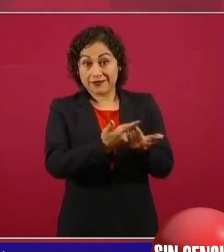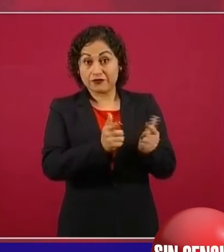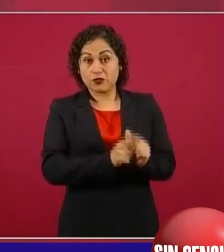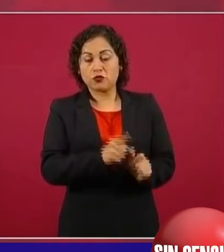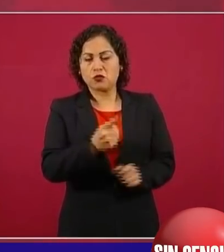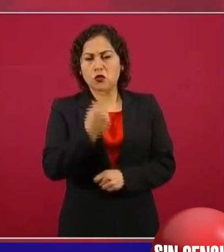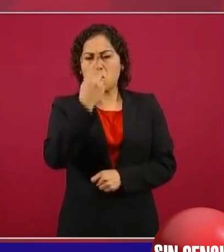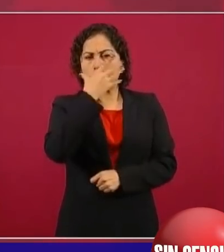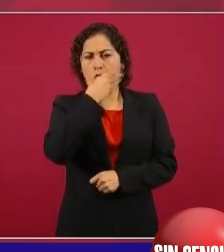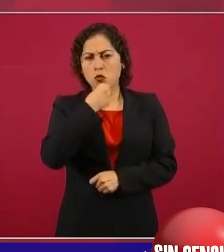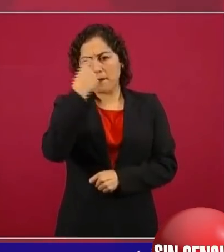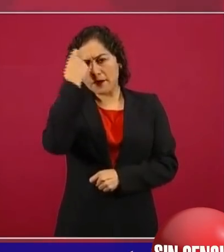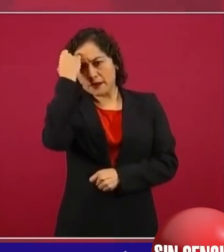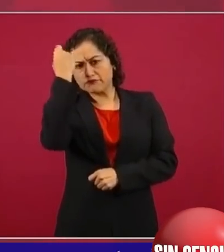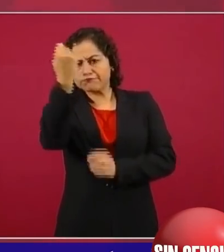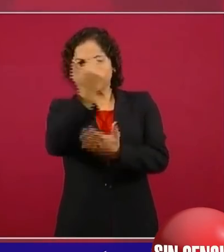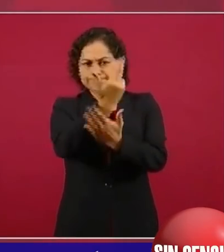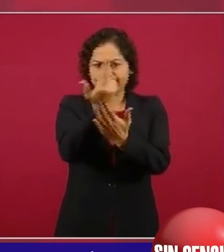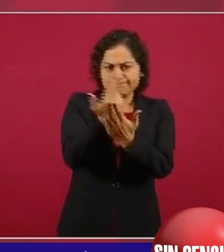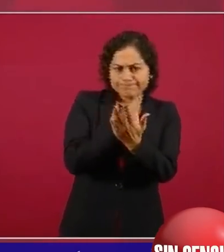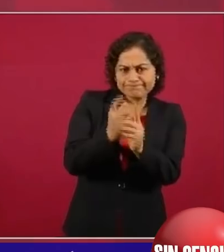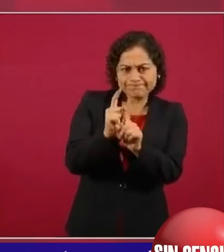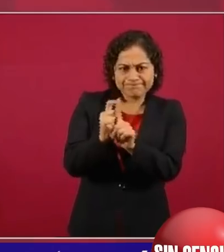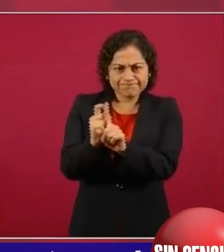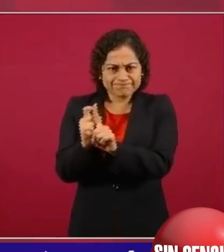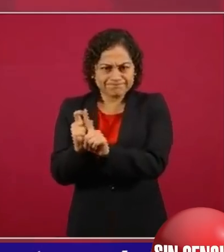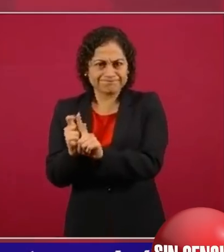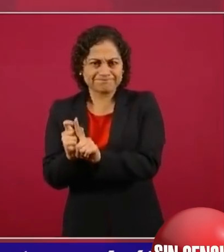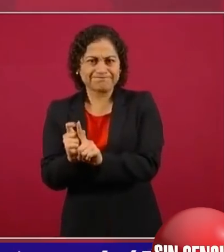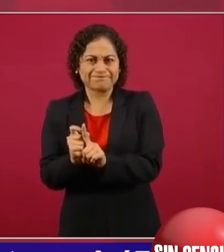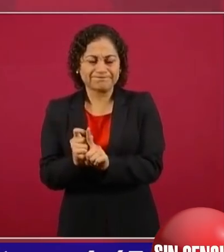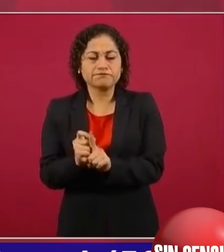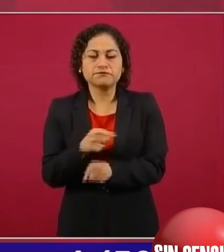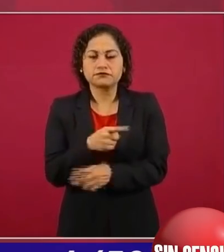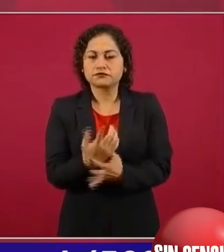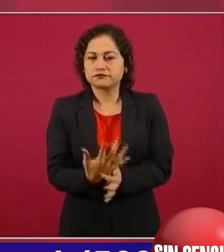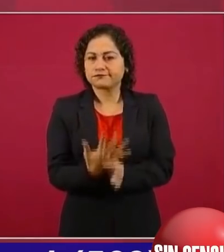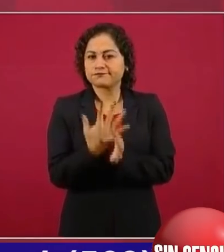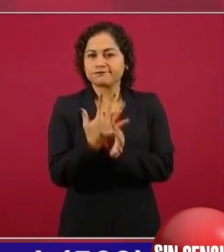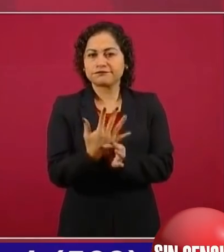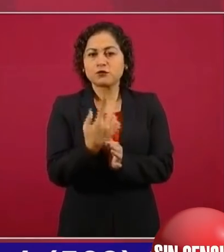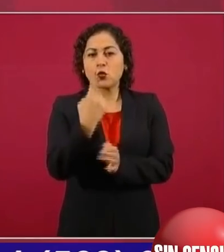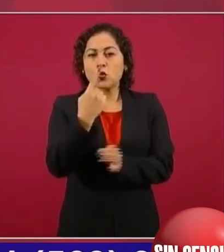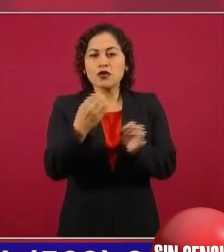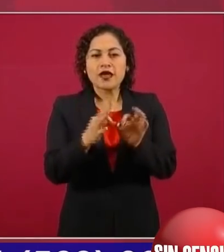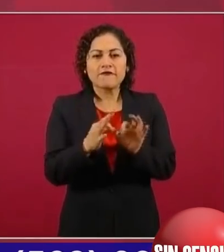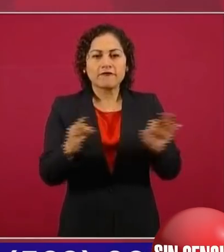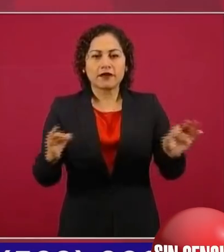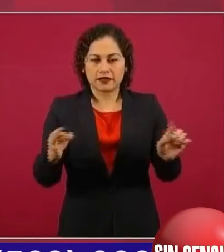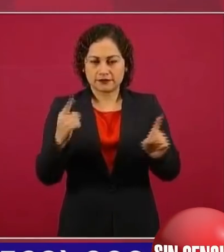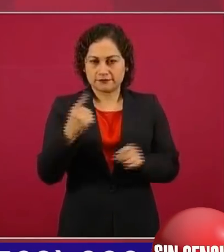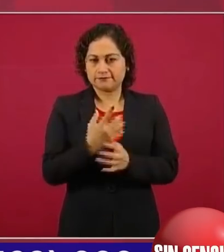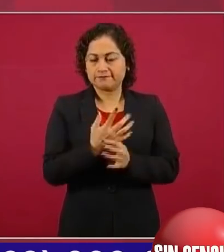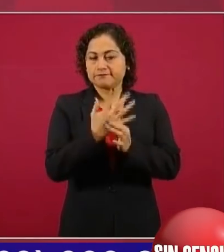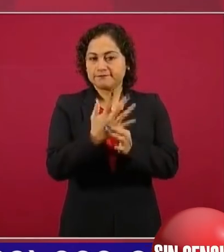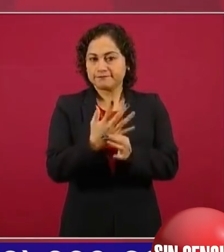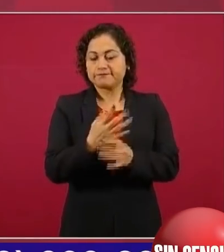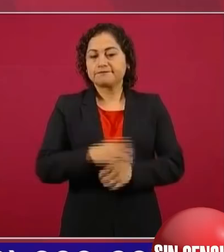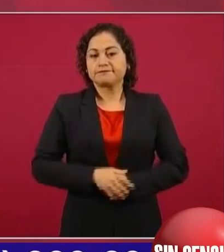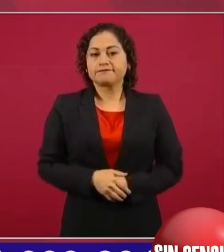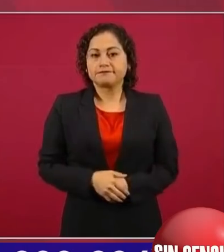mandaban, acuñó una frase diciendo que nosotros